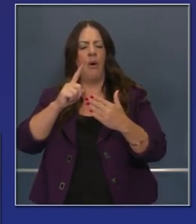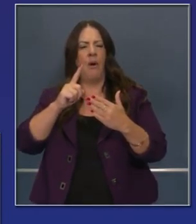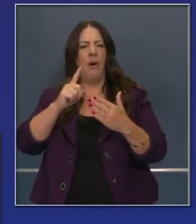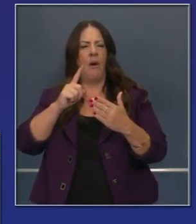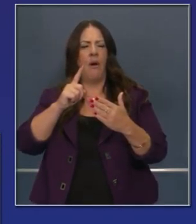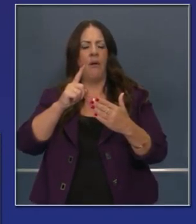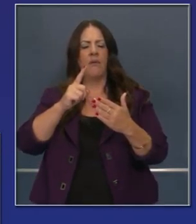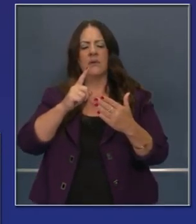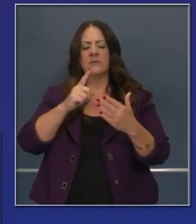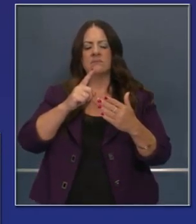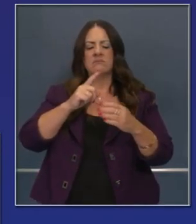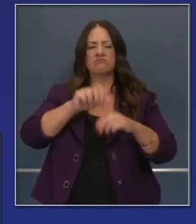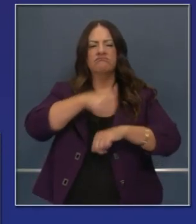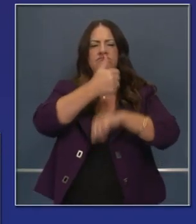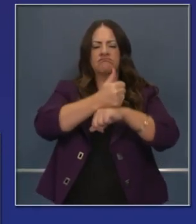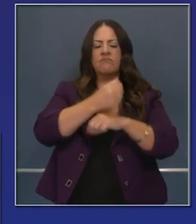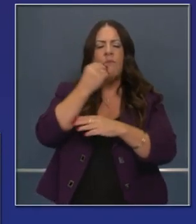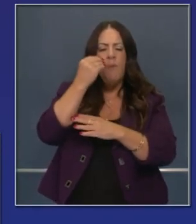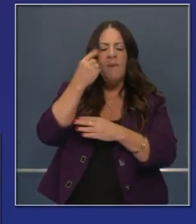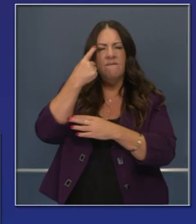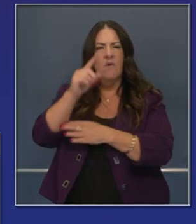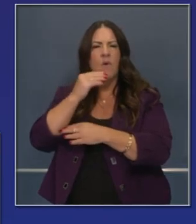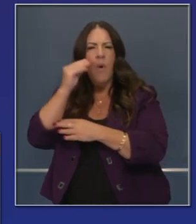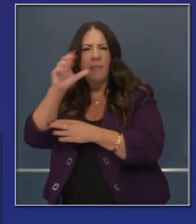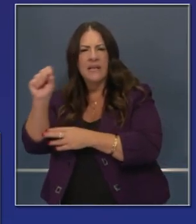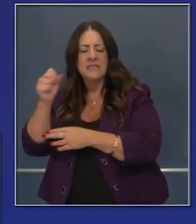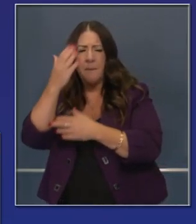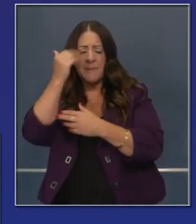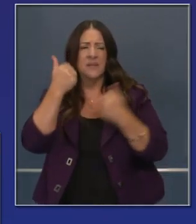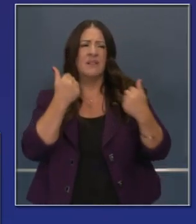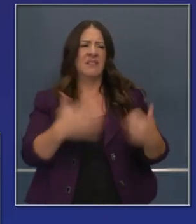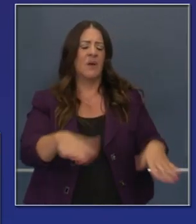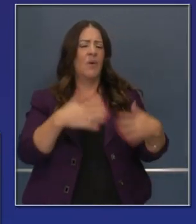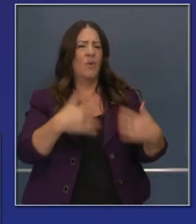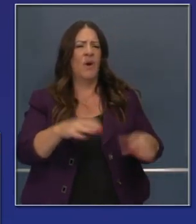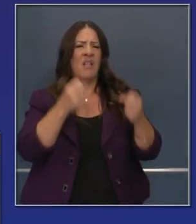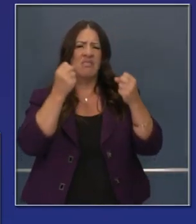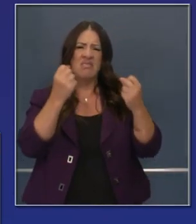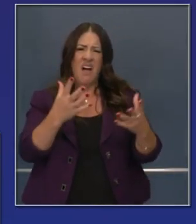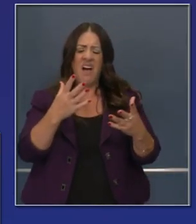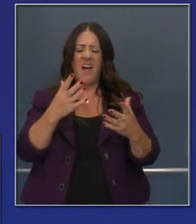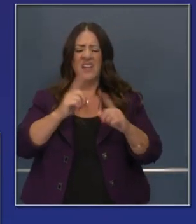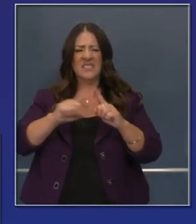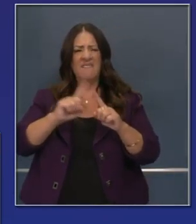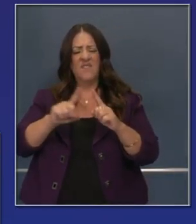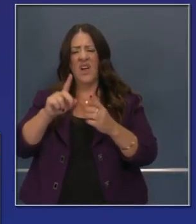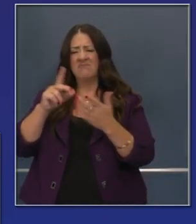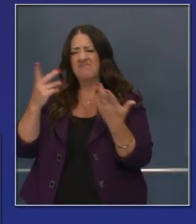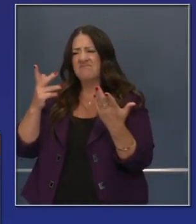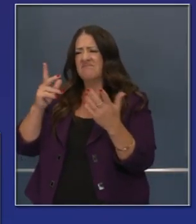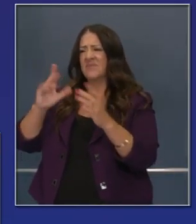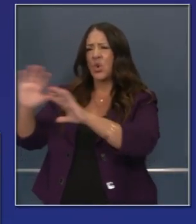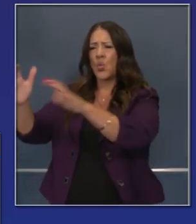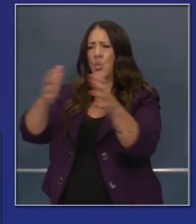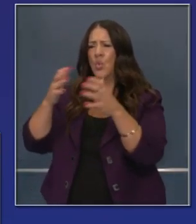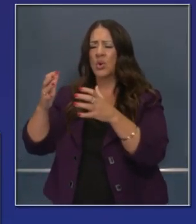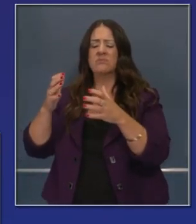manera eliminar la lista de espera o casi eliminar la lista de espera para proyectos